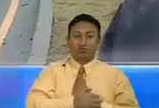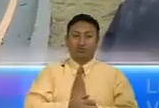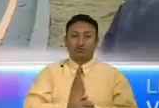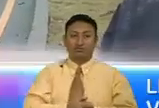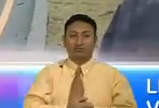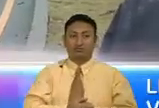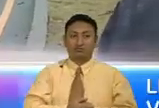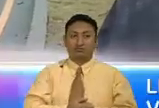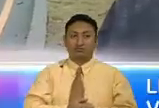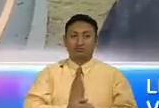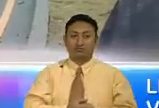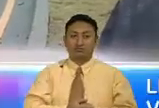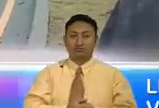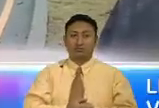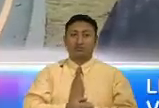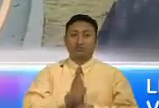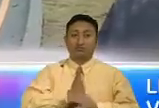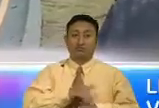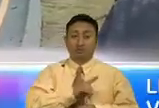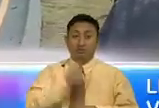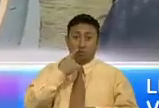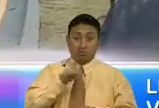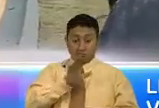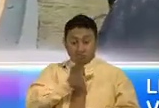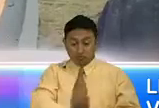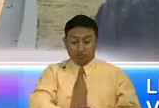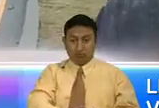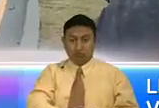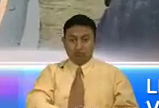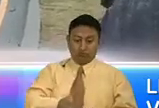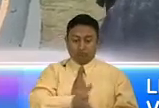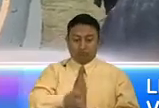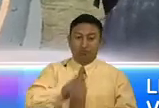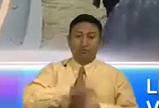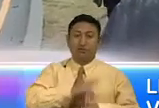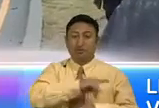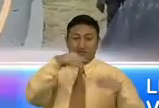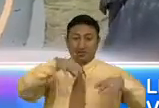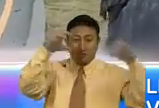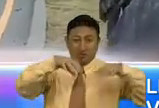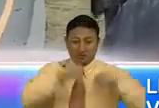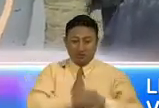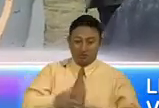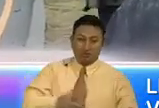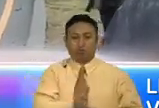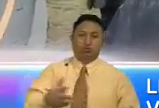había frenado. Fruto de eso también el conductor frena, pero por las condiciones de lo que es la vía calzada mojada,